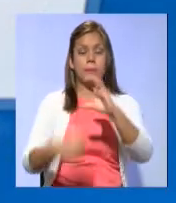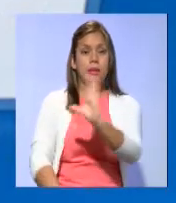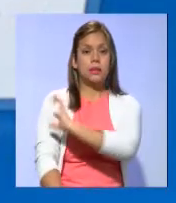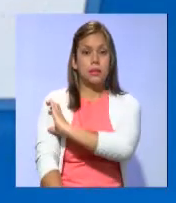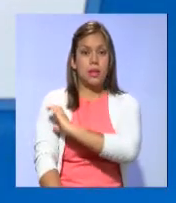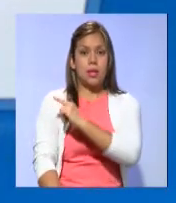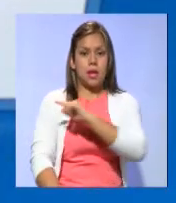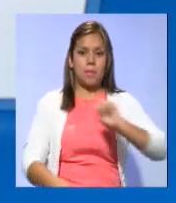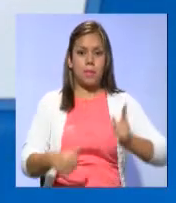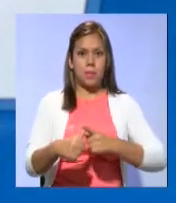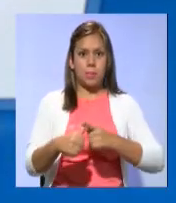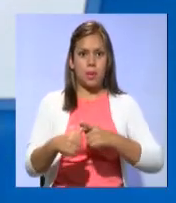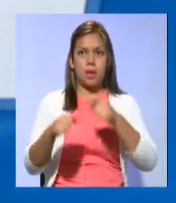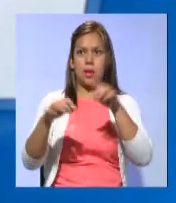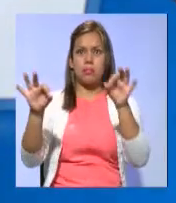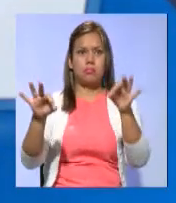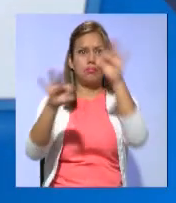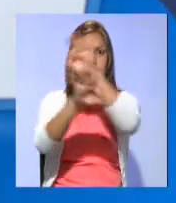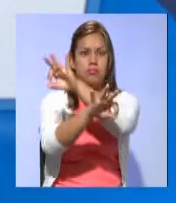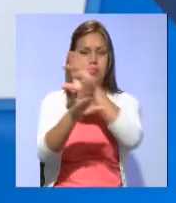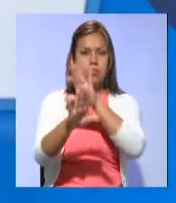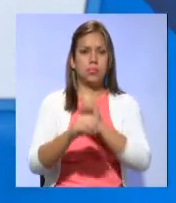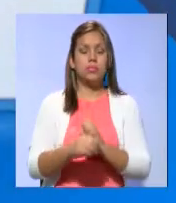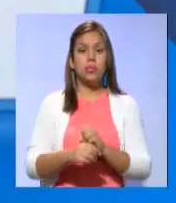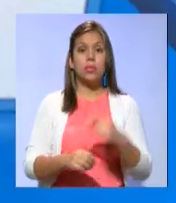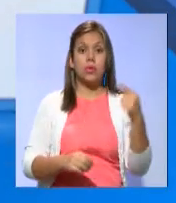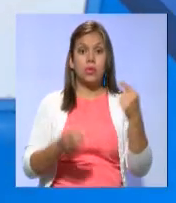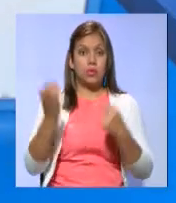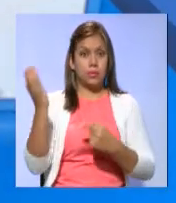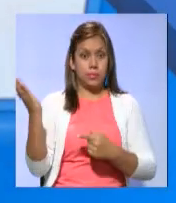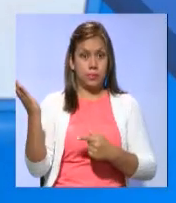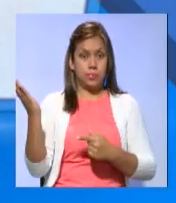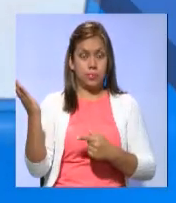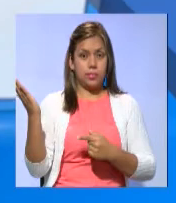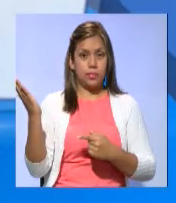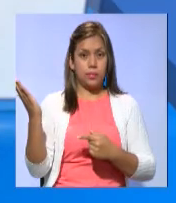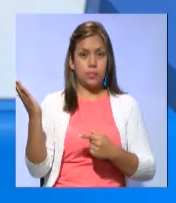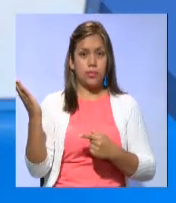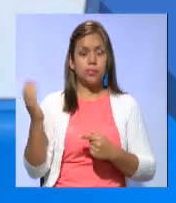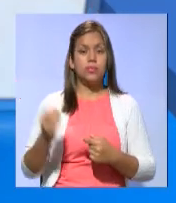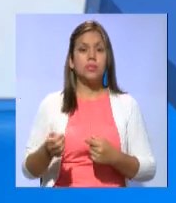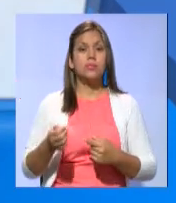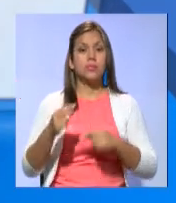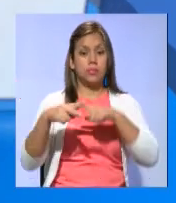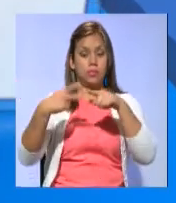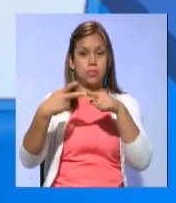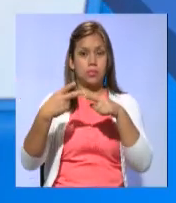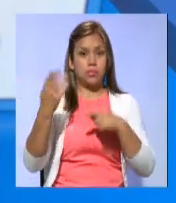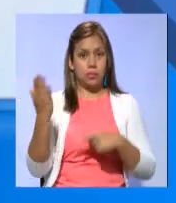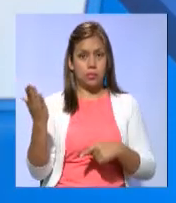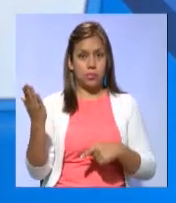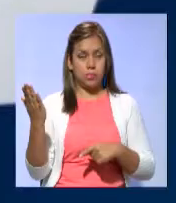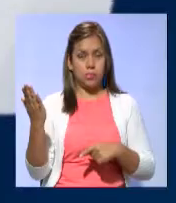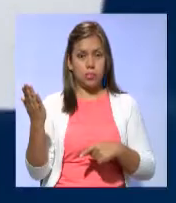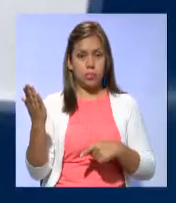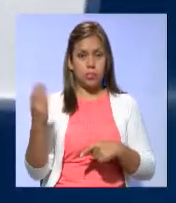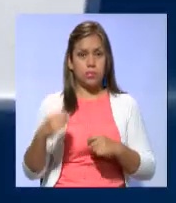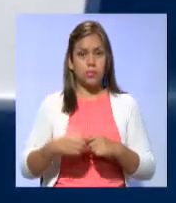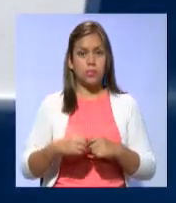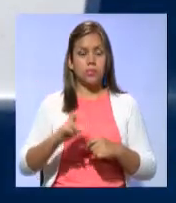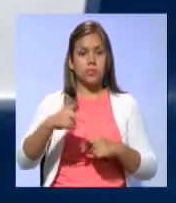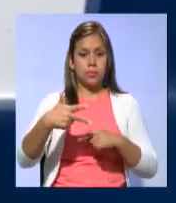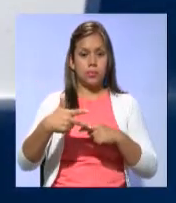primera renovación parcial. Tayupanta Noroña Carlos Mauricio. Toapanta López Gloria Rocío.